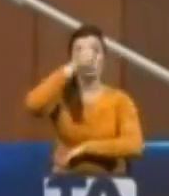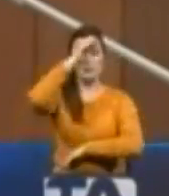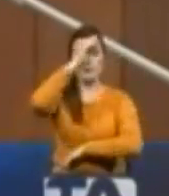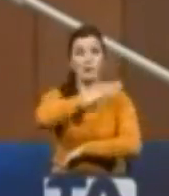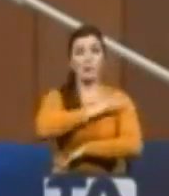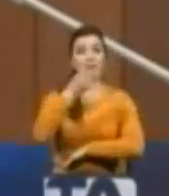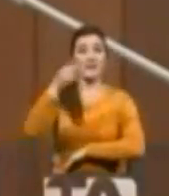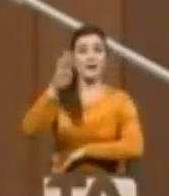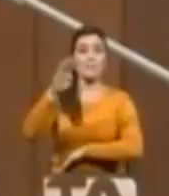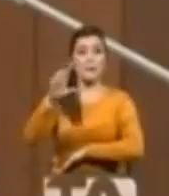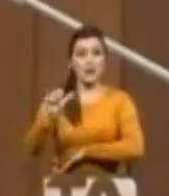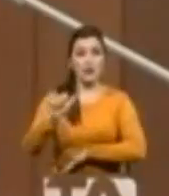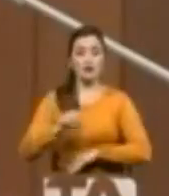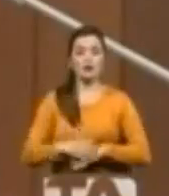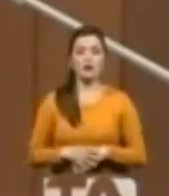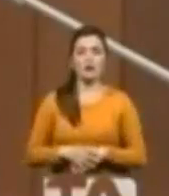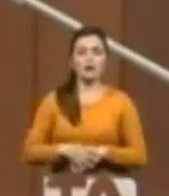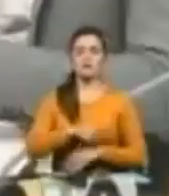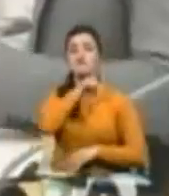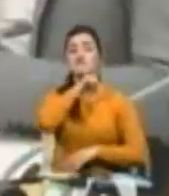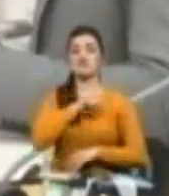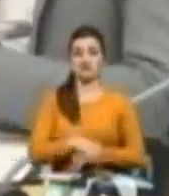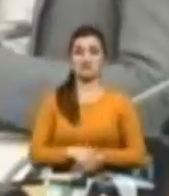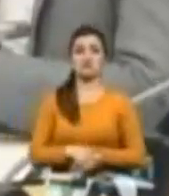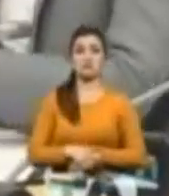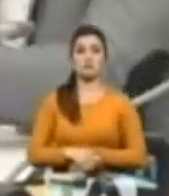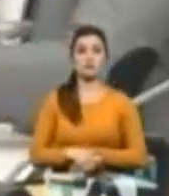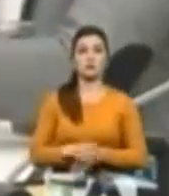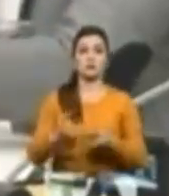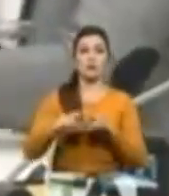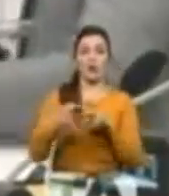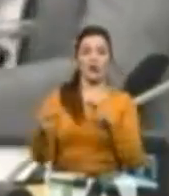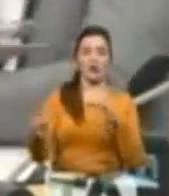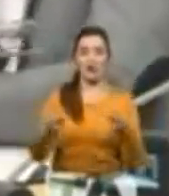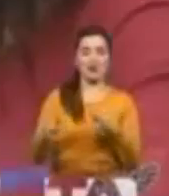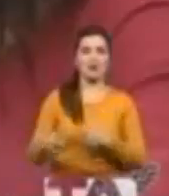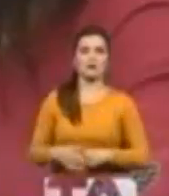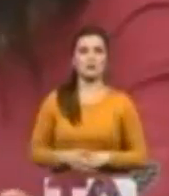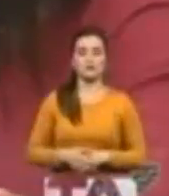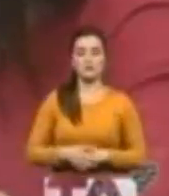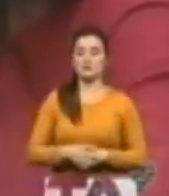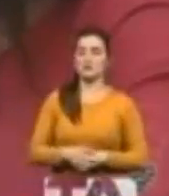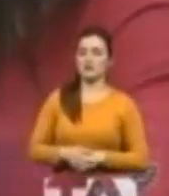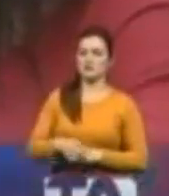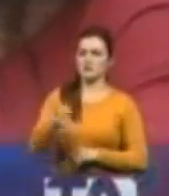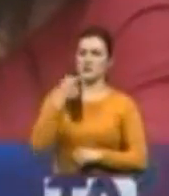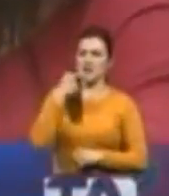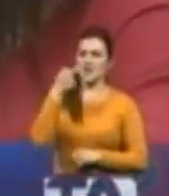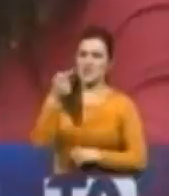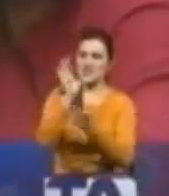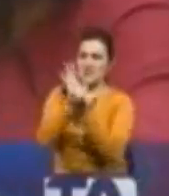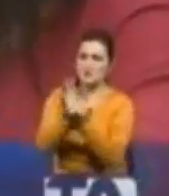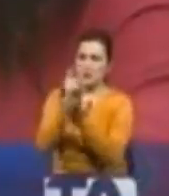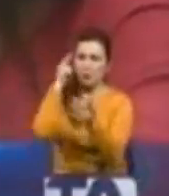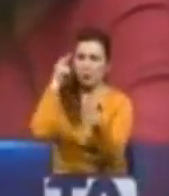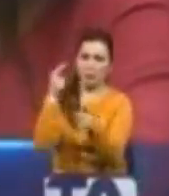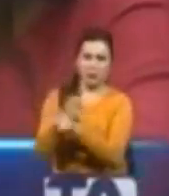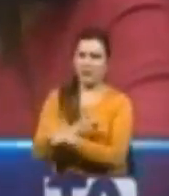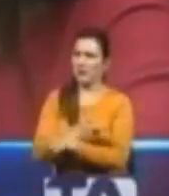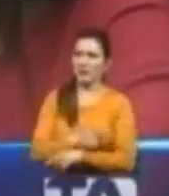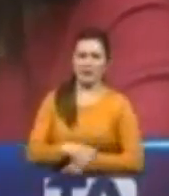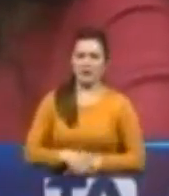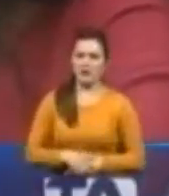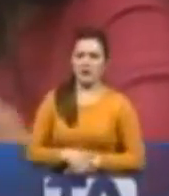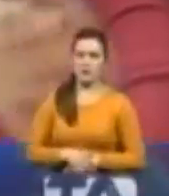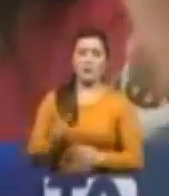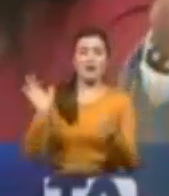Gabella estaba relacionado a delincuencia común. Y allí empezaron los cuestionamientos. No hay coherencia entre su argumento y